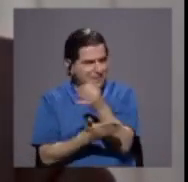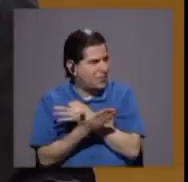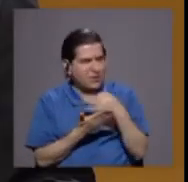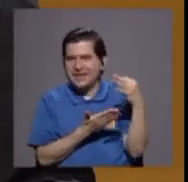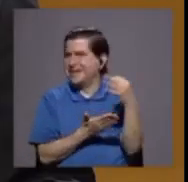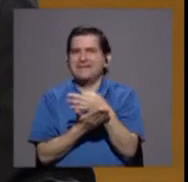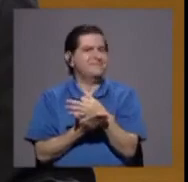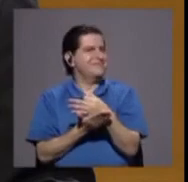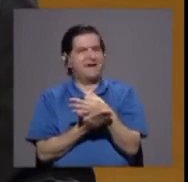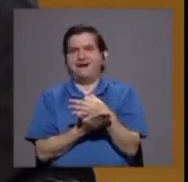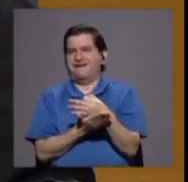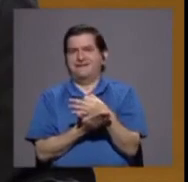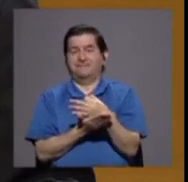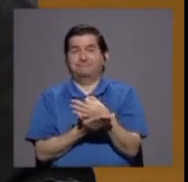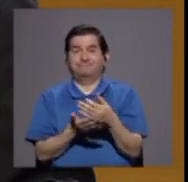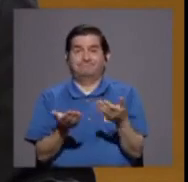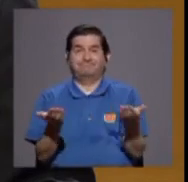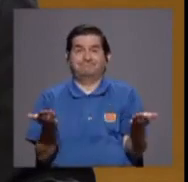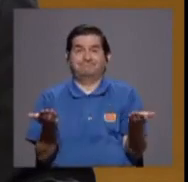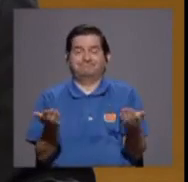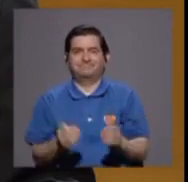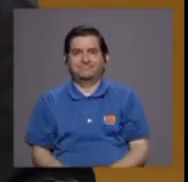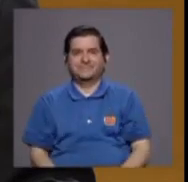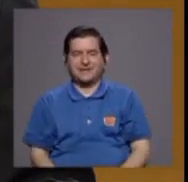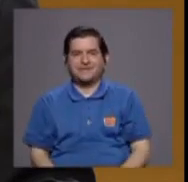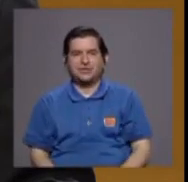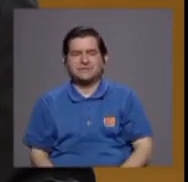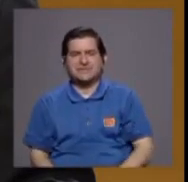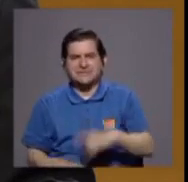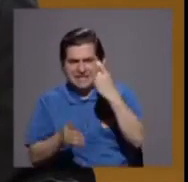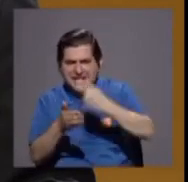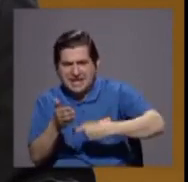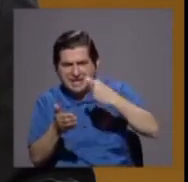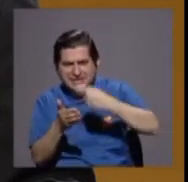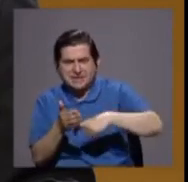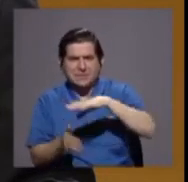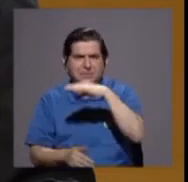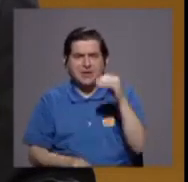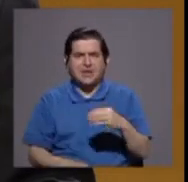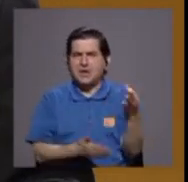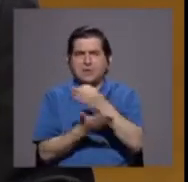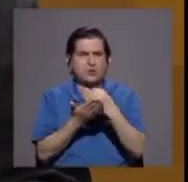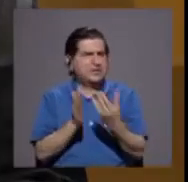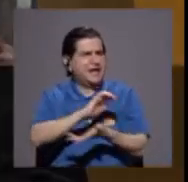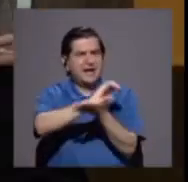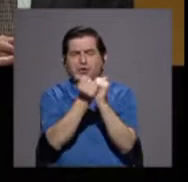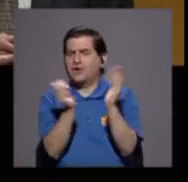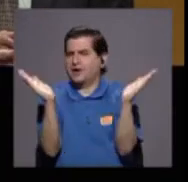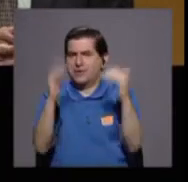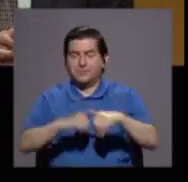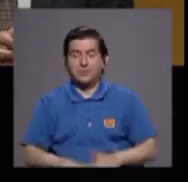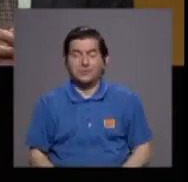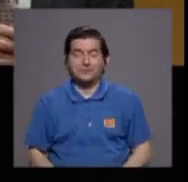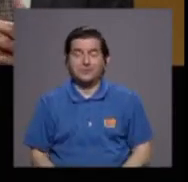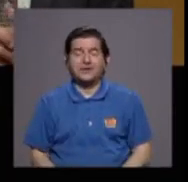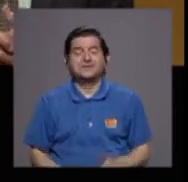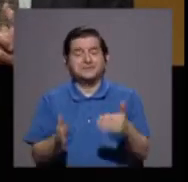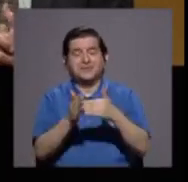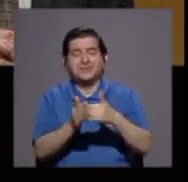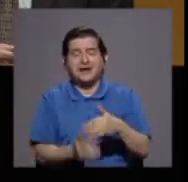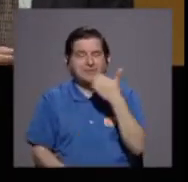monetaria. Entonces, en términos fiscales y monetarios, creo que no habría cambio. Pues de nuevo fue un